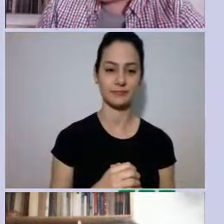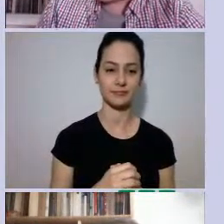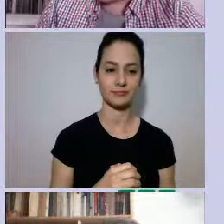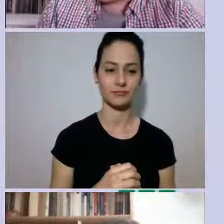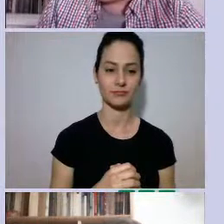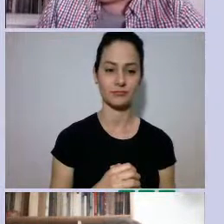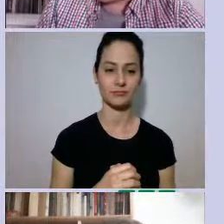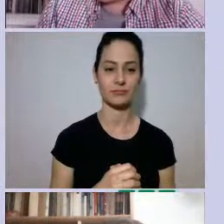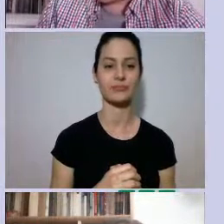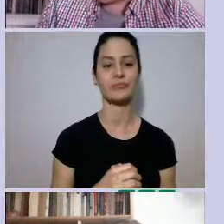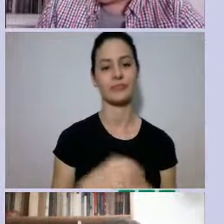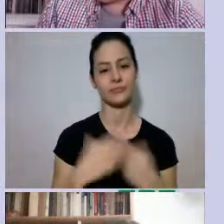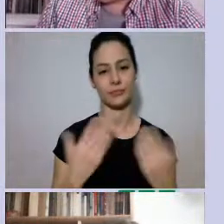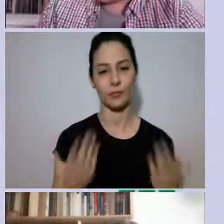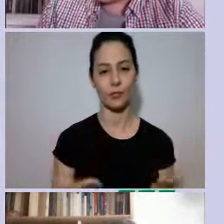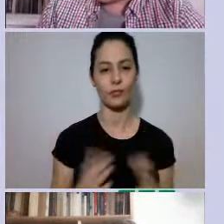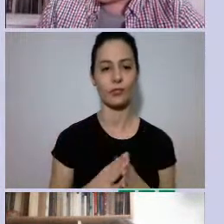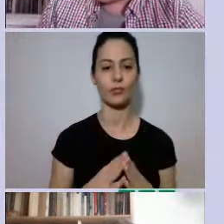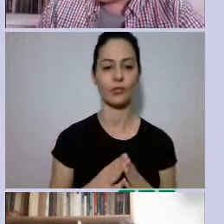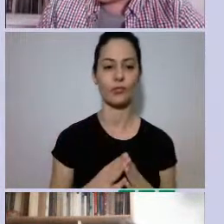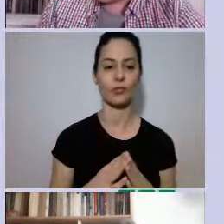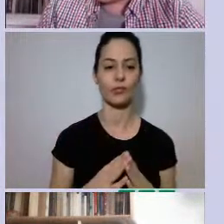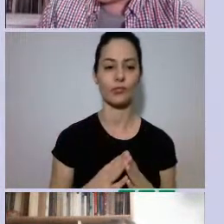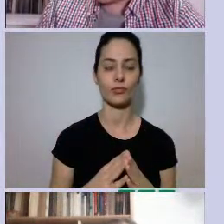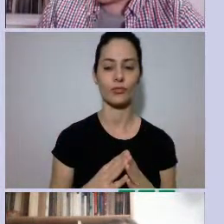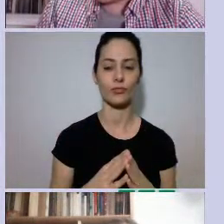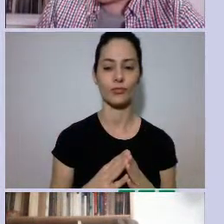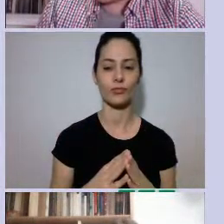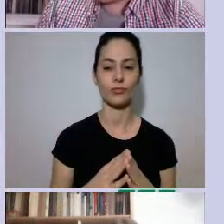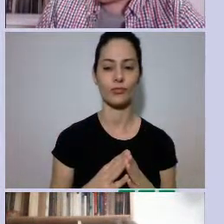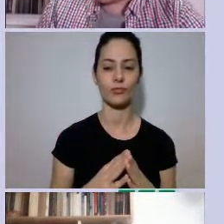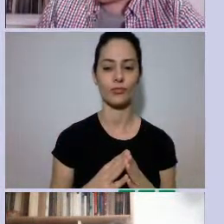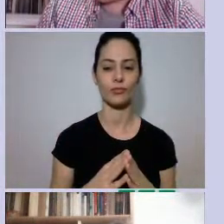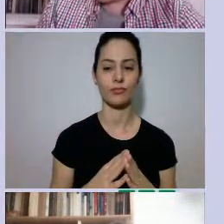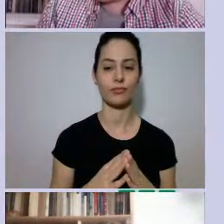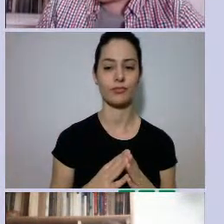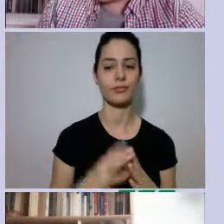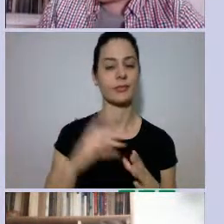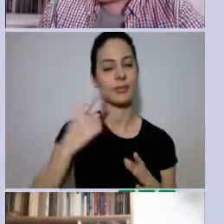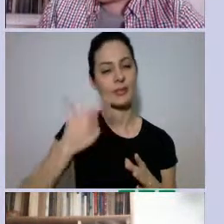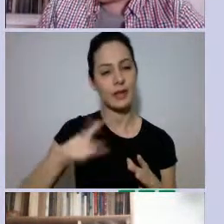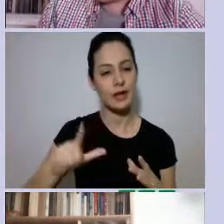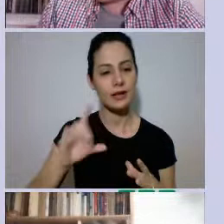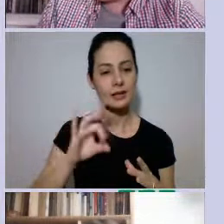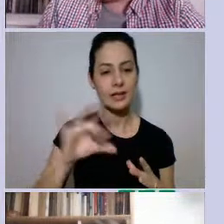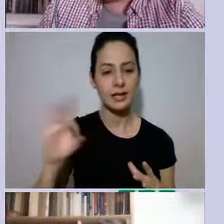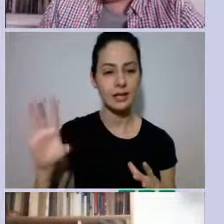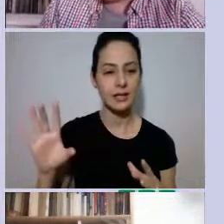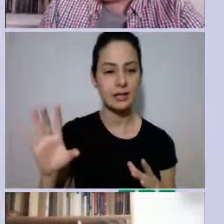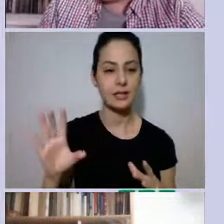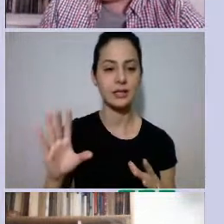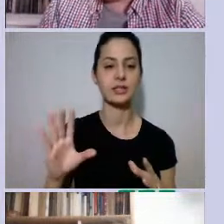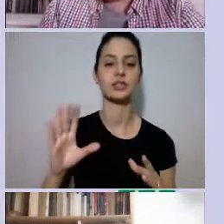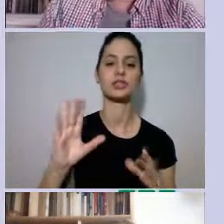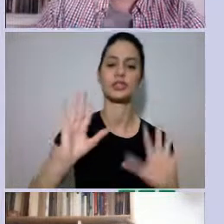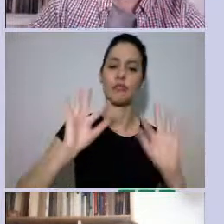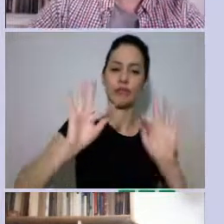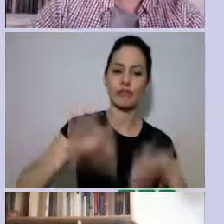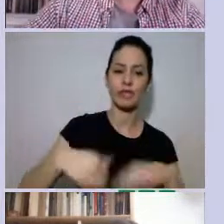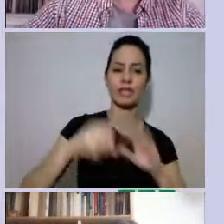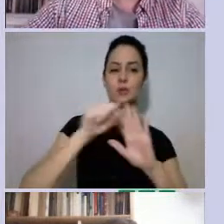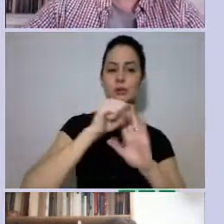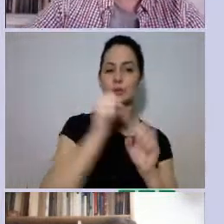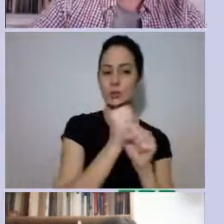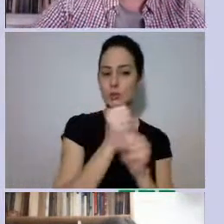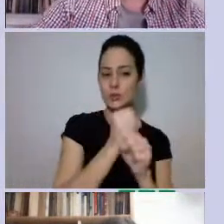Luego, el impuesto sube, no a un real por carga, que ya estamos acercándonos al final del siglo XVII, sino